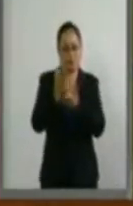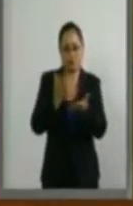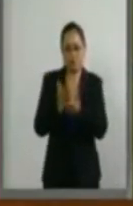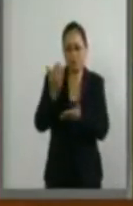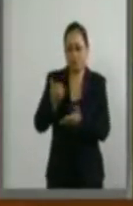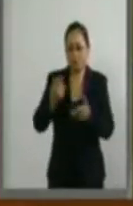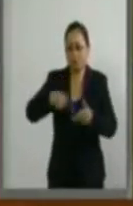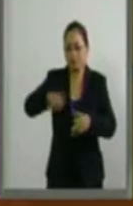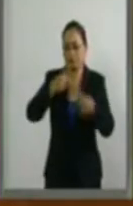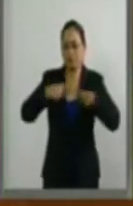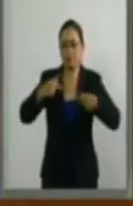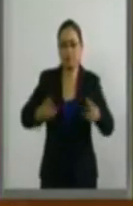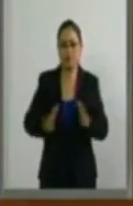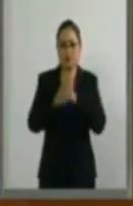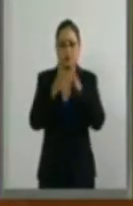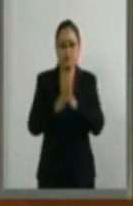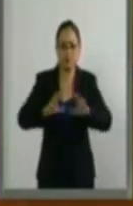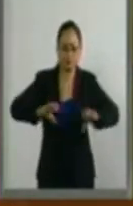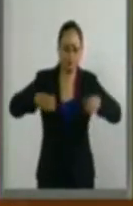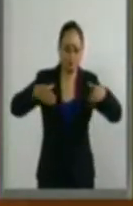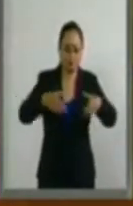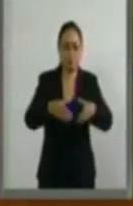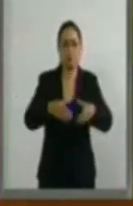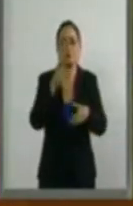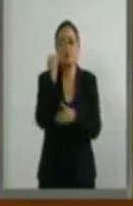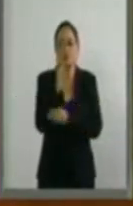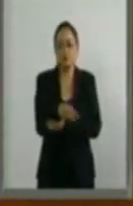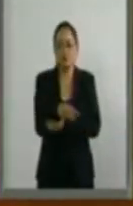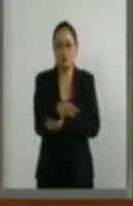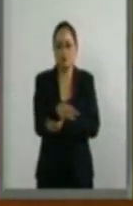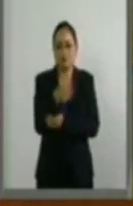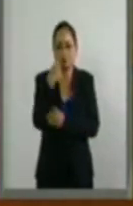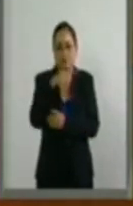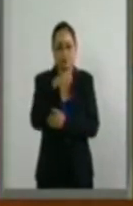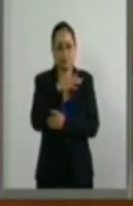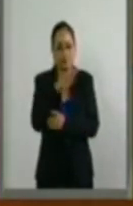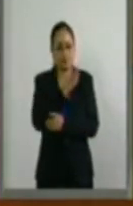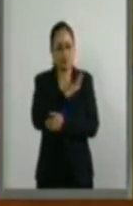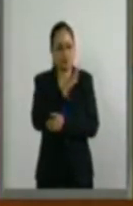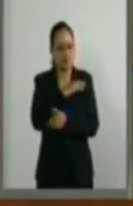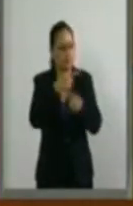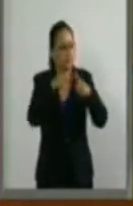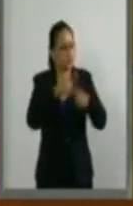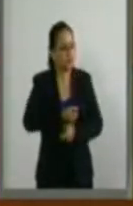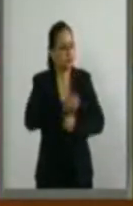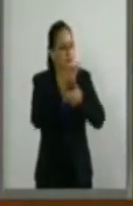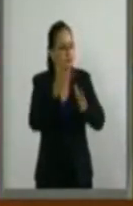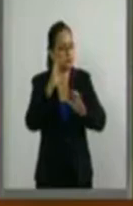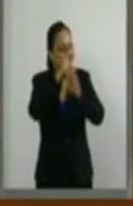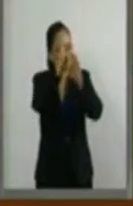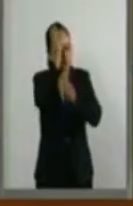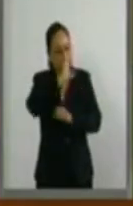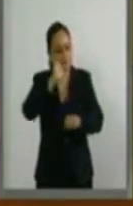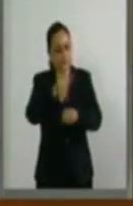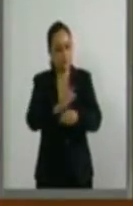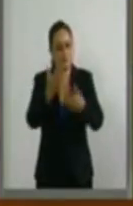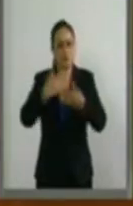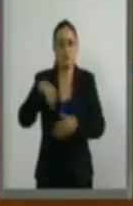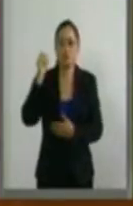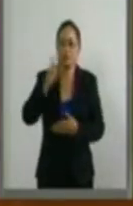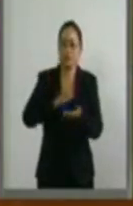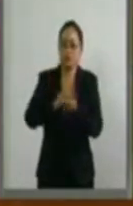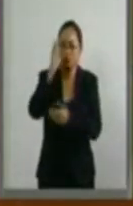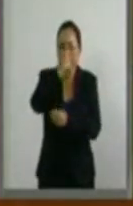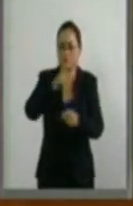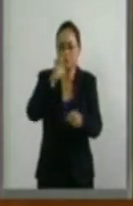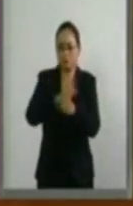las personas y comunidades a las manifestaciones culturales, los derechos culturales